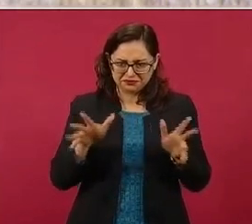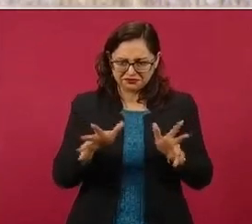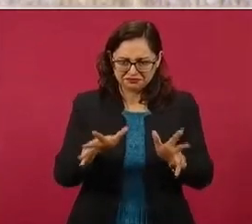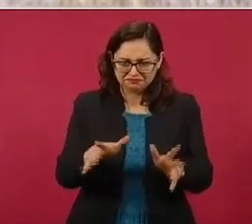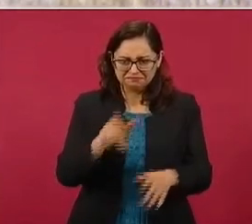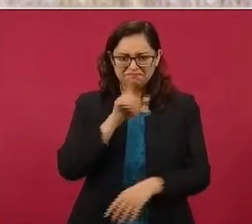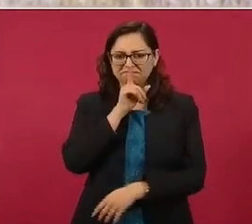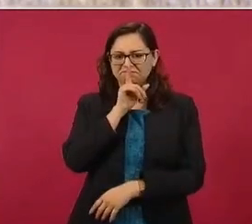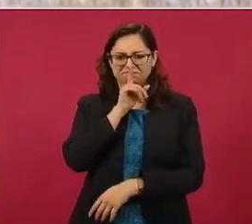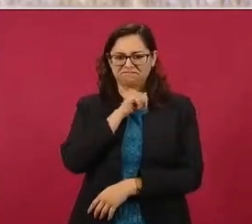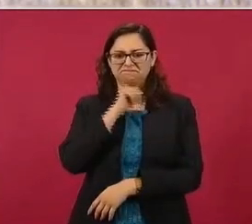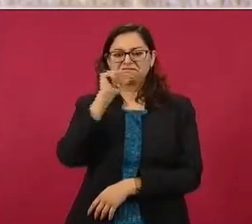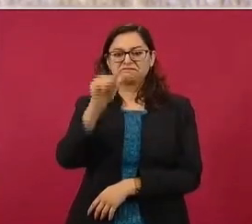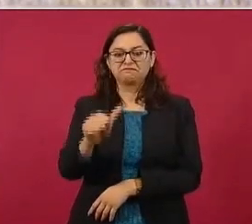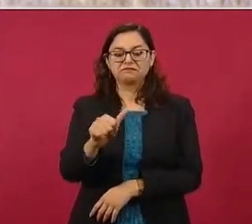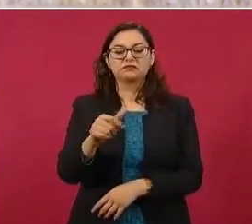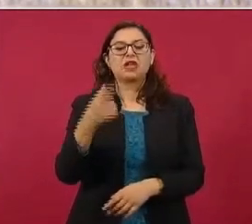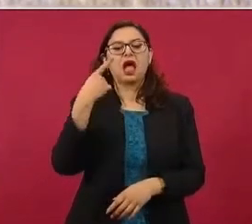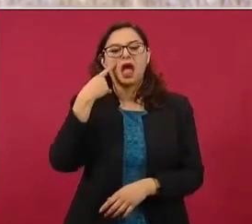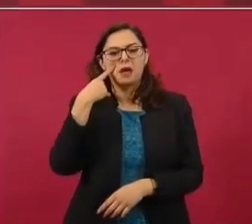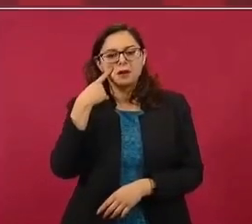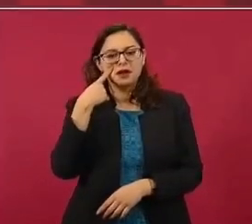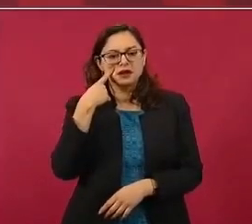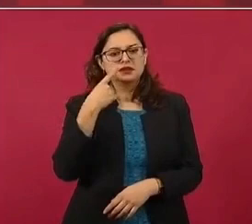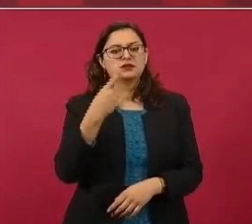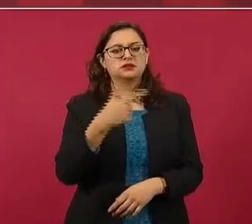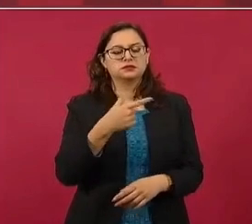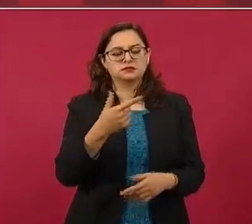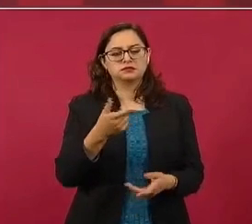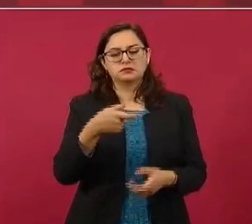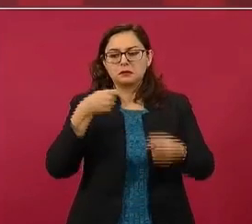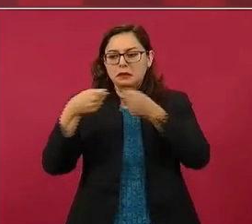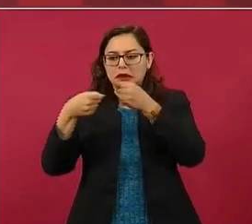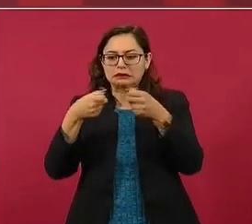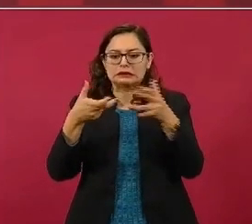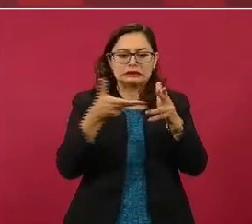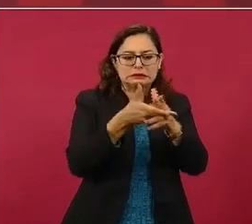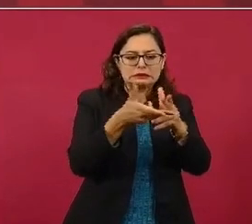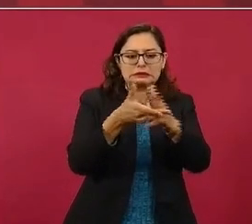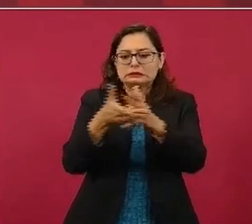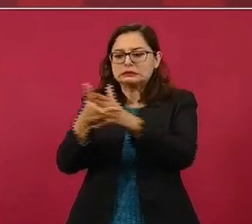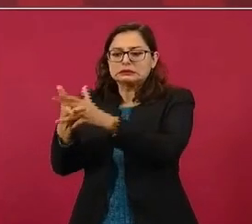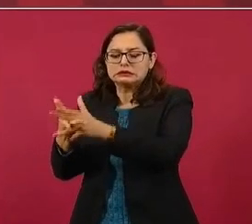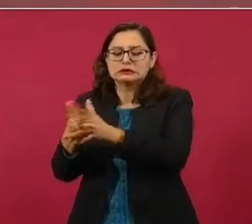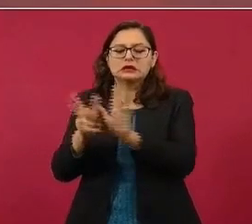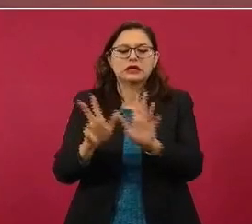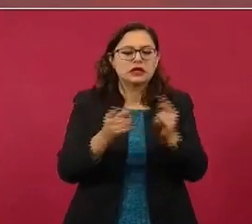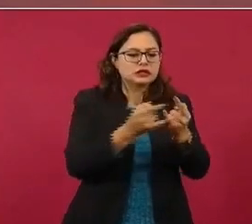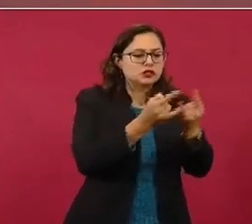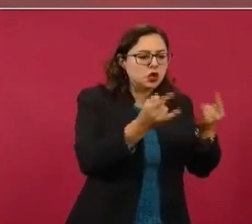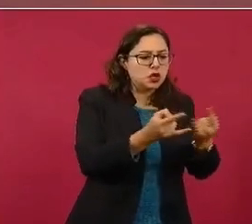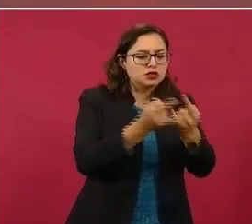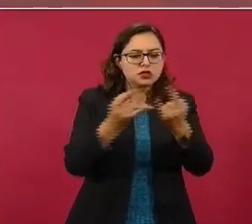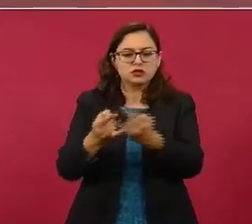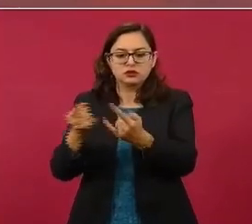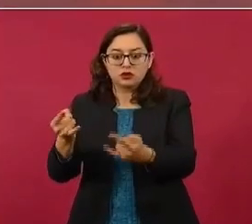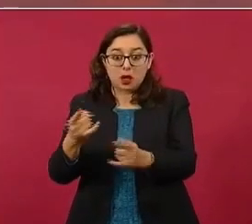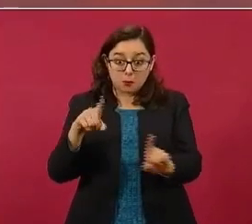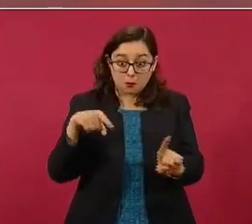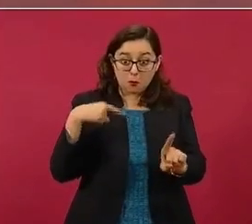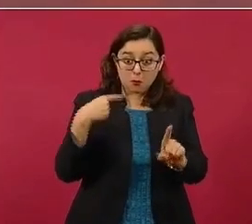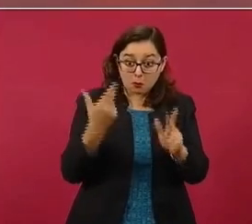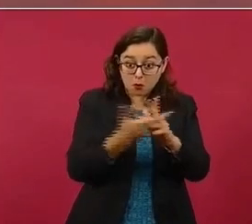si analizamos caso por caso, no hay ninguna relación. Pasado mañana, que es